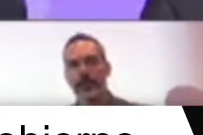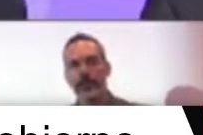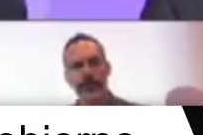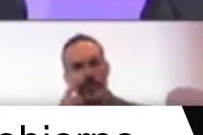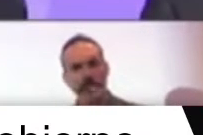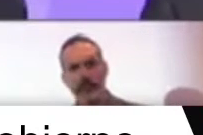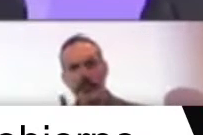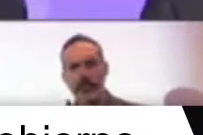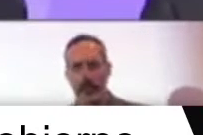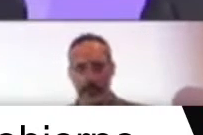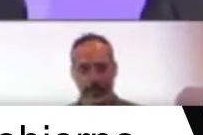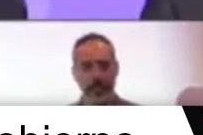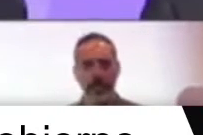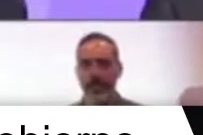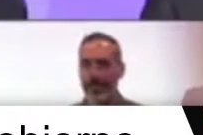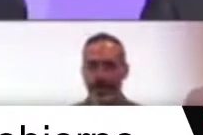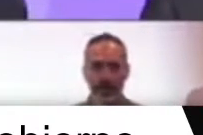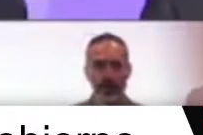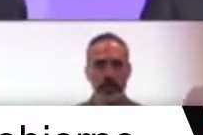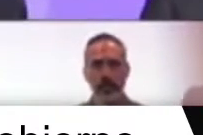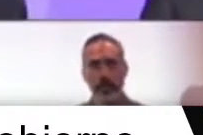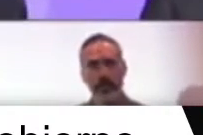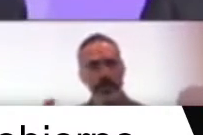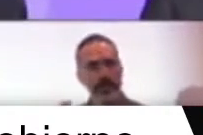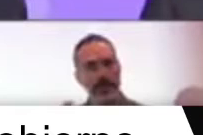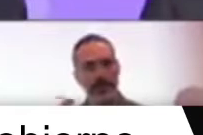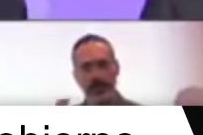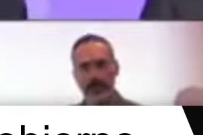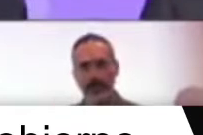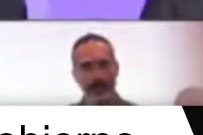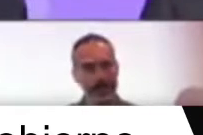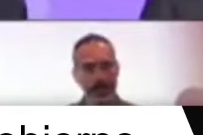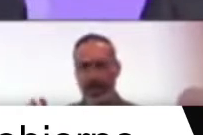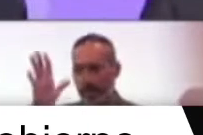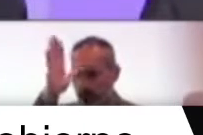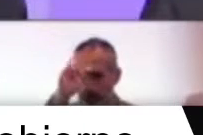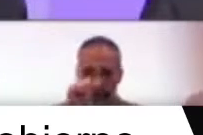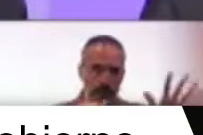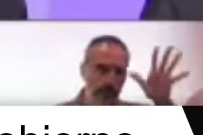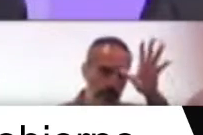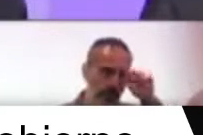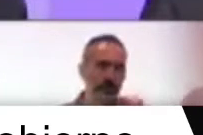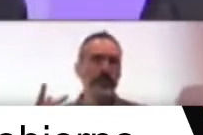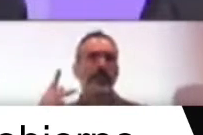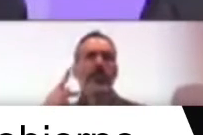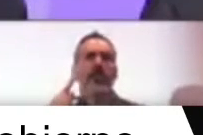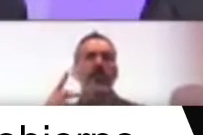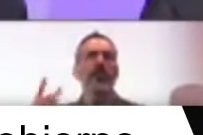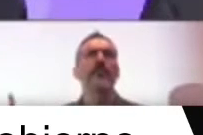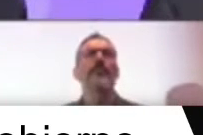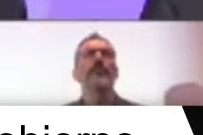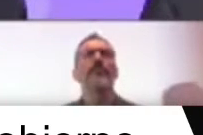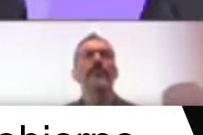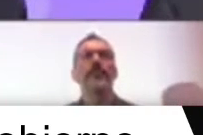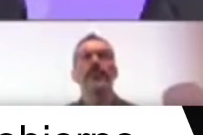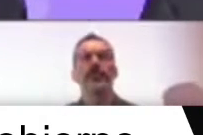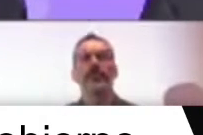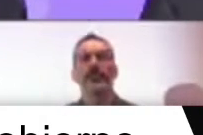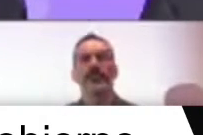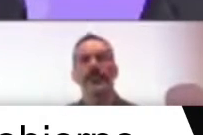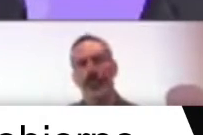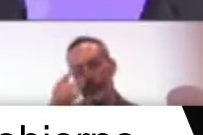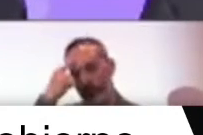urgente abrir un debate y solución nacional sobre el fortalecimiento y profesionalización de